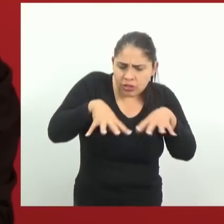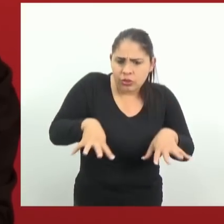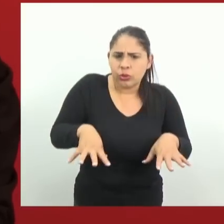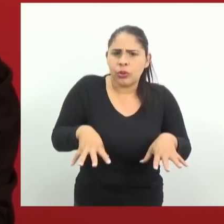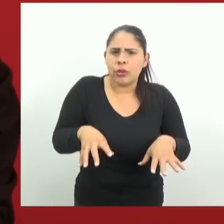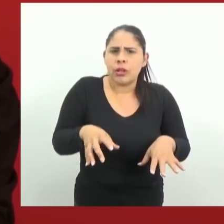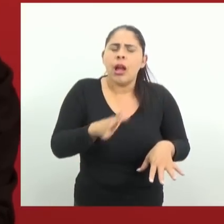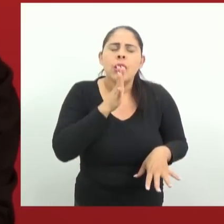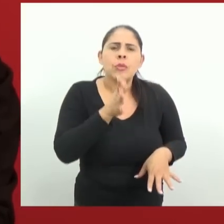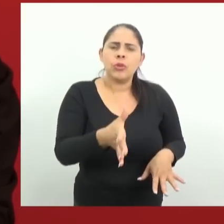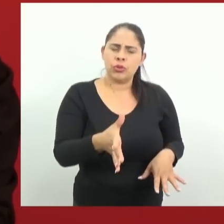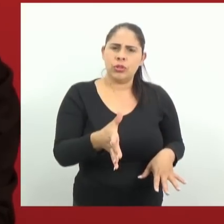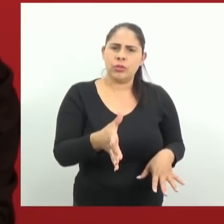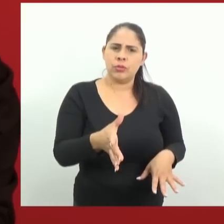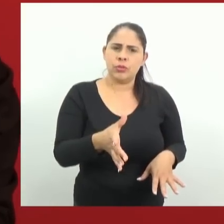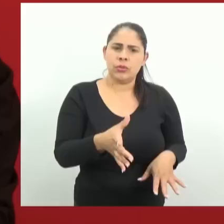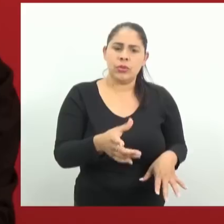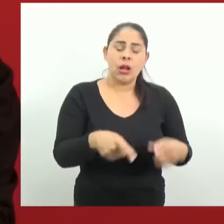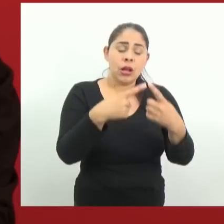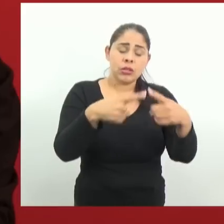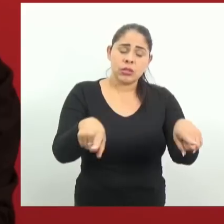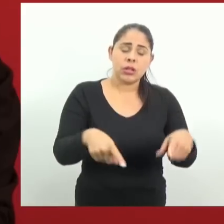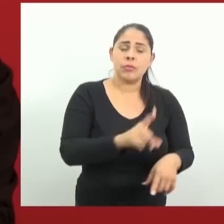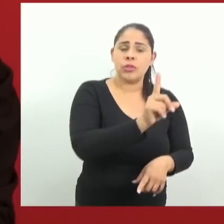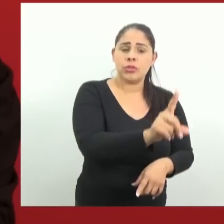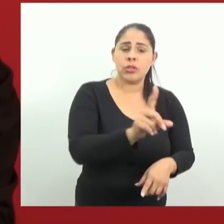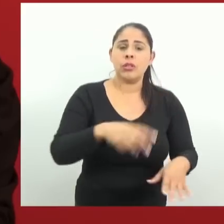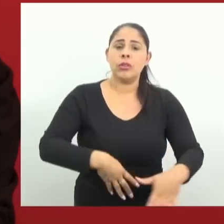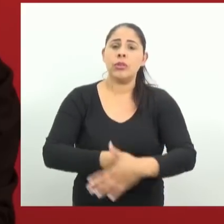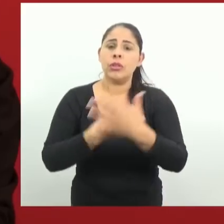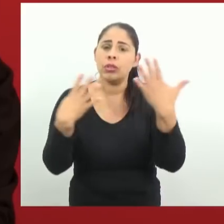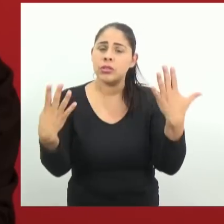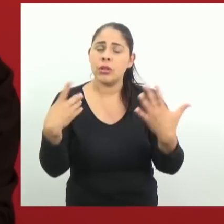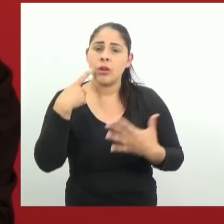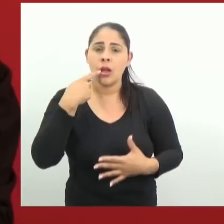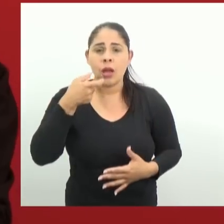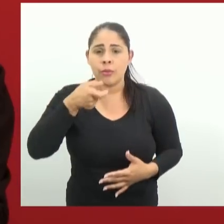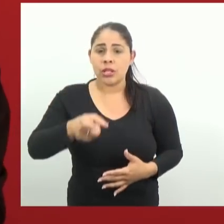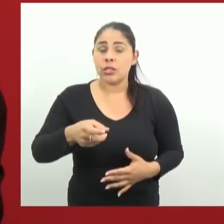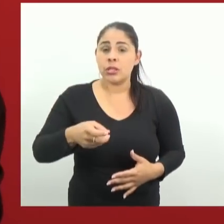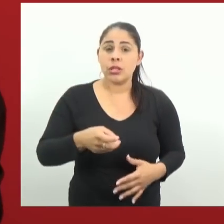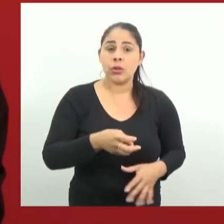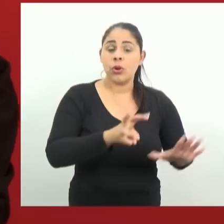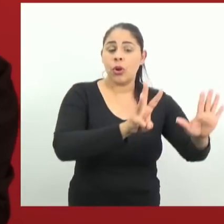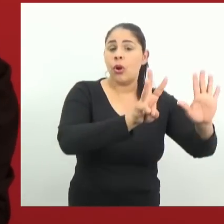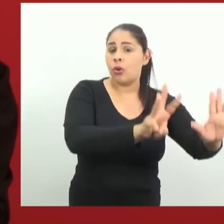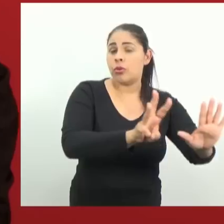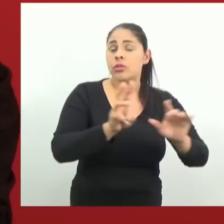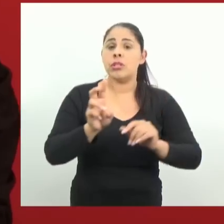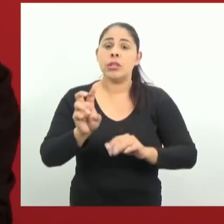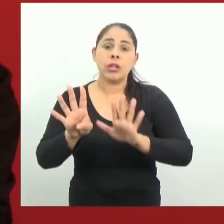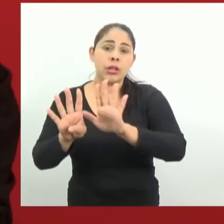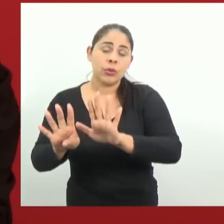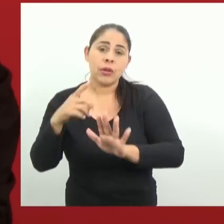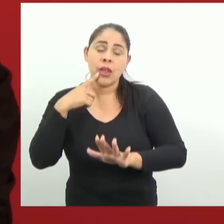En Salmo 119, versículo 89, dice un